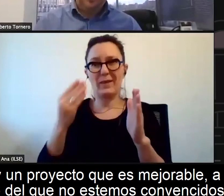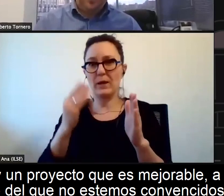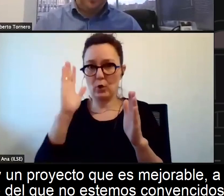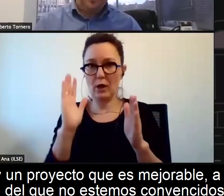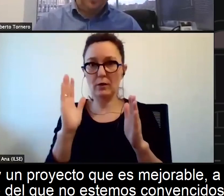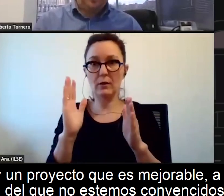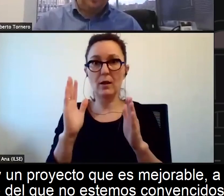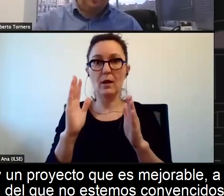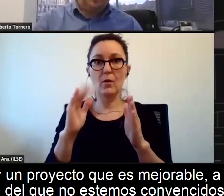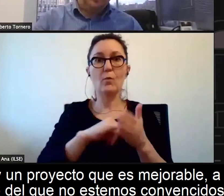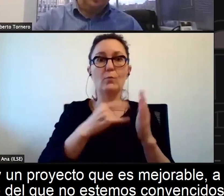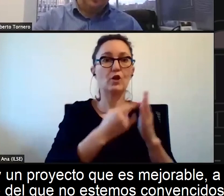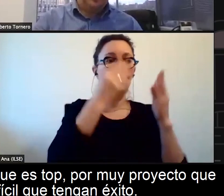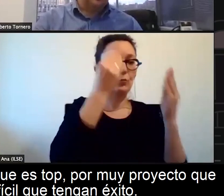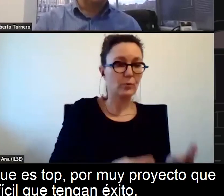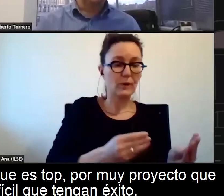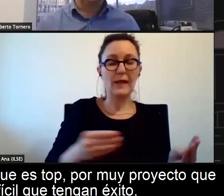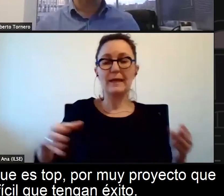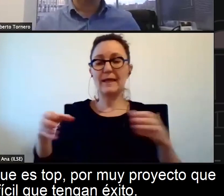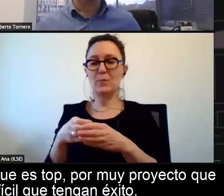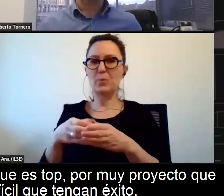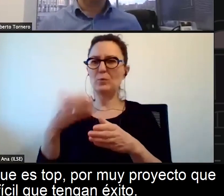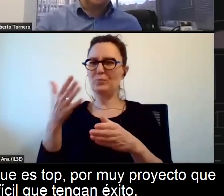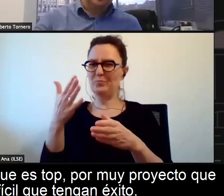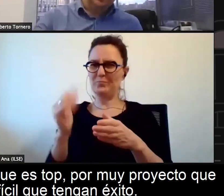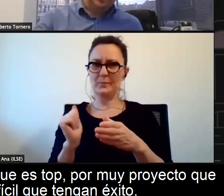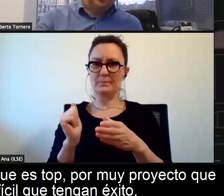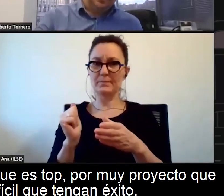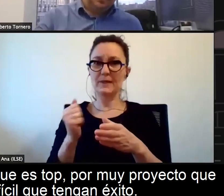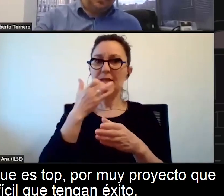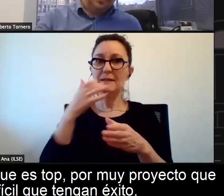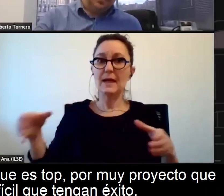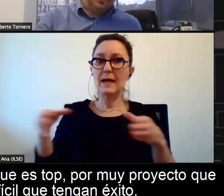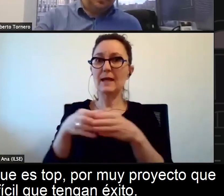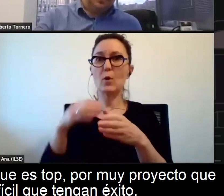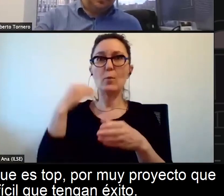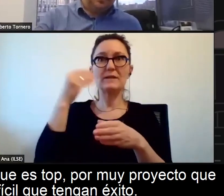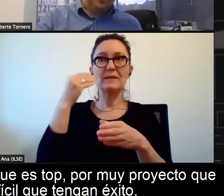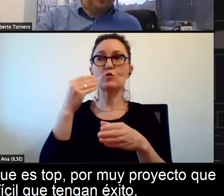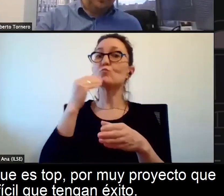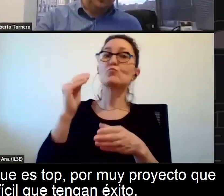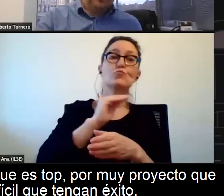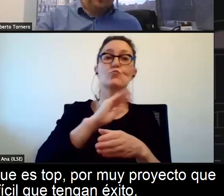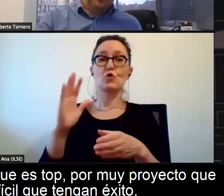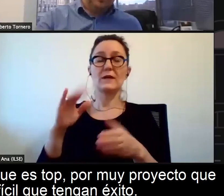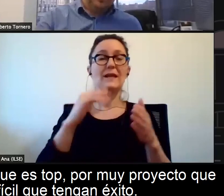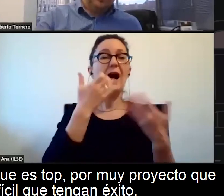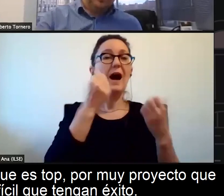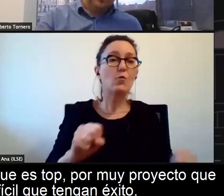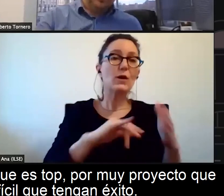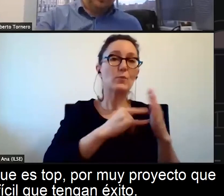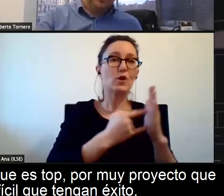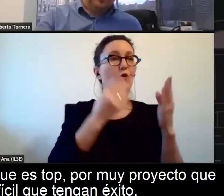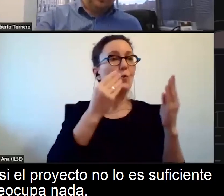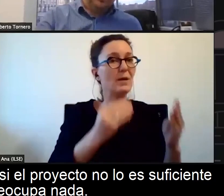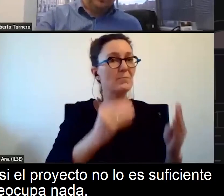y un equipo del que no estemos convencidos. Porque si el equipo no creemos que es top, por muy buen proyecto que tengan, a veces es difícil